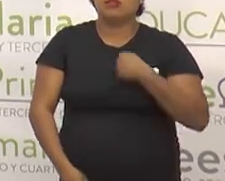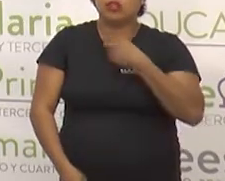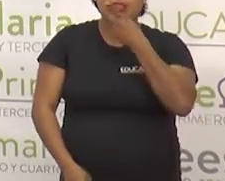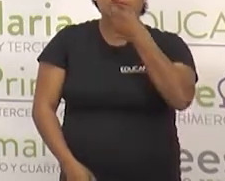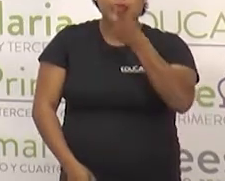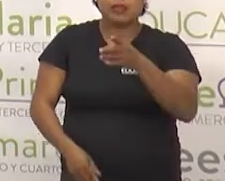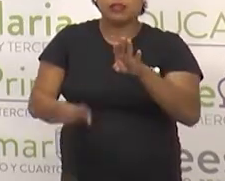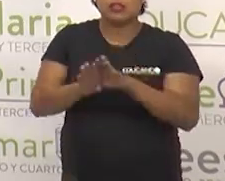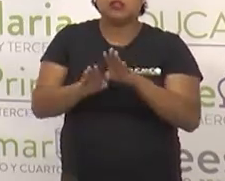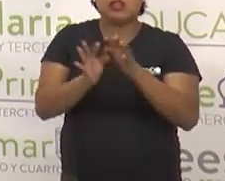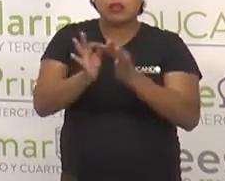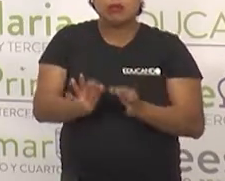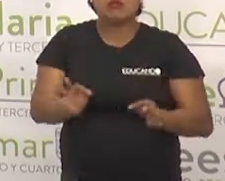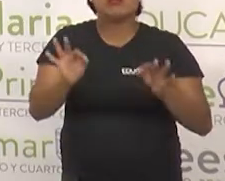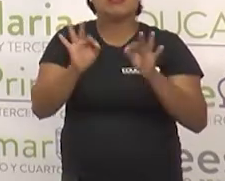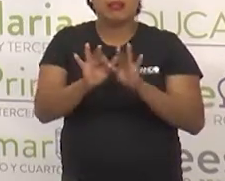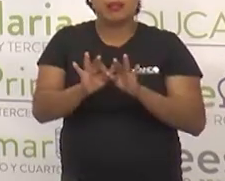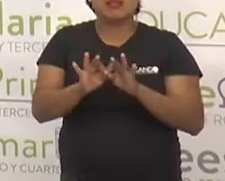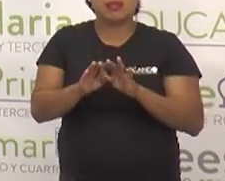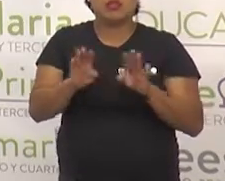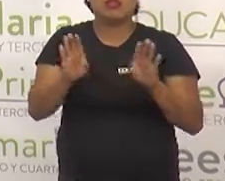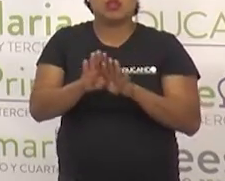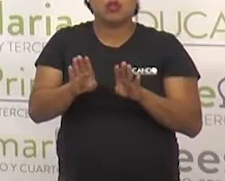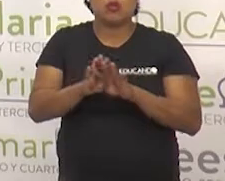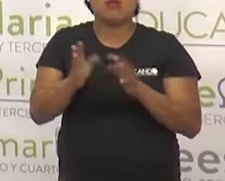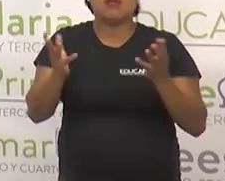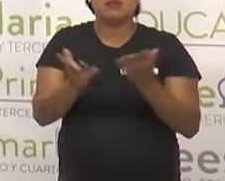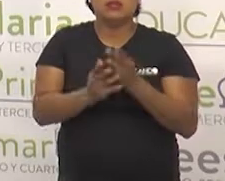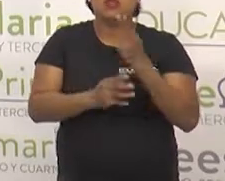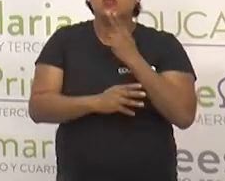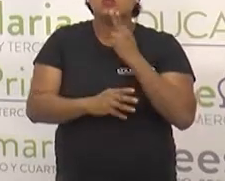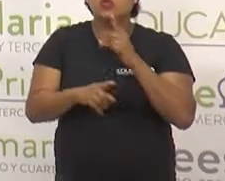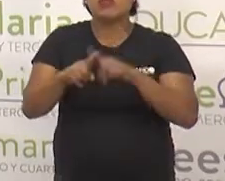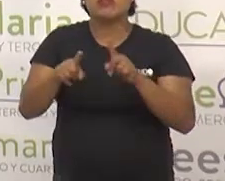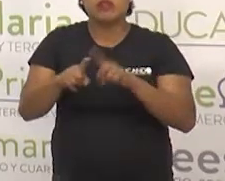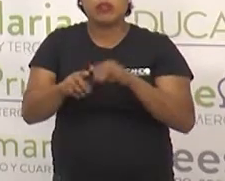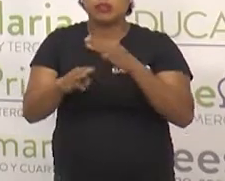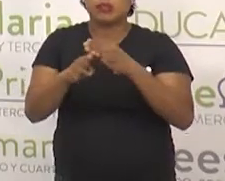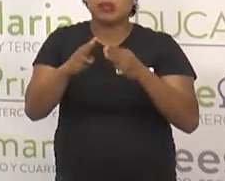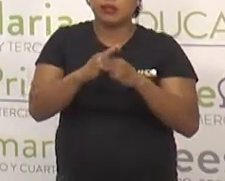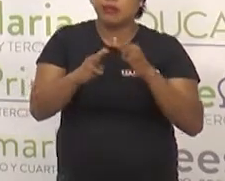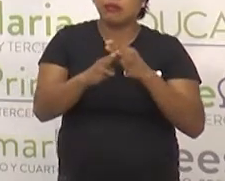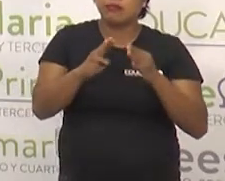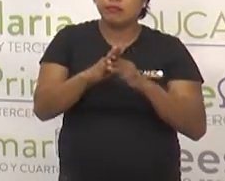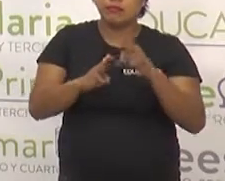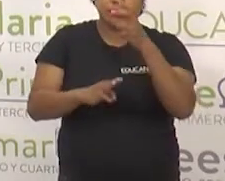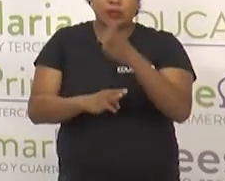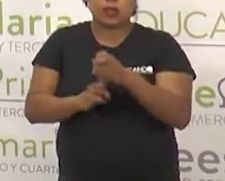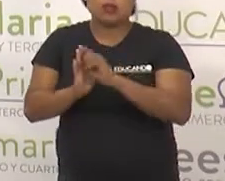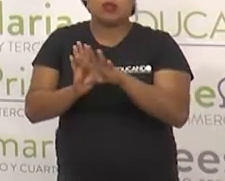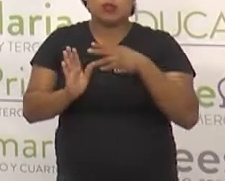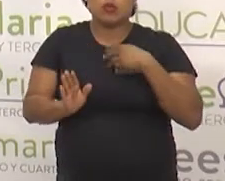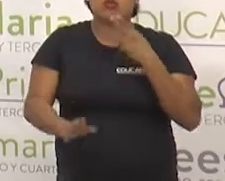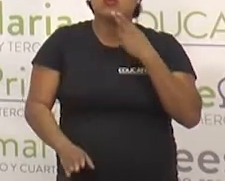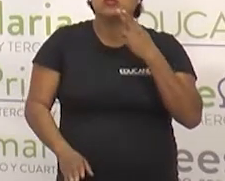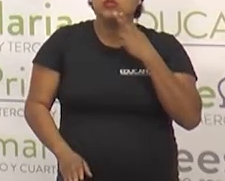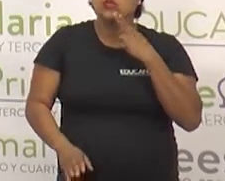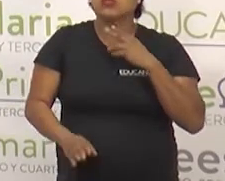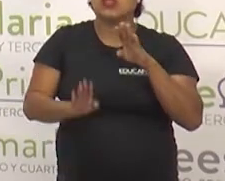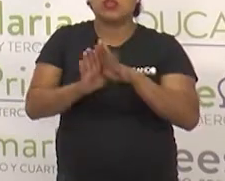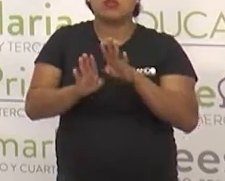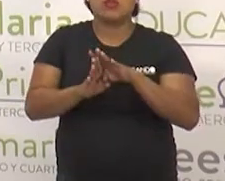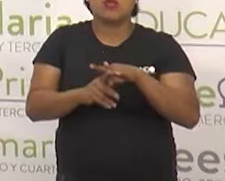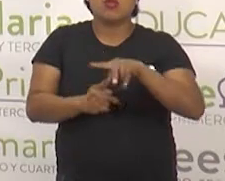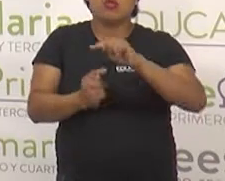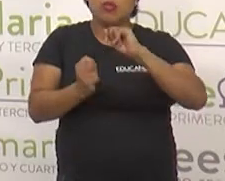te decía de la importancia de hacer uso de diferentes materiales. En este caso voy a hacer uso de